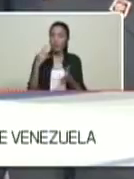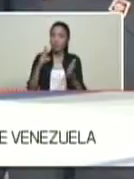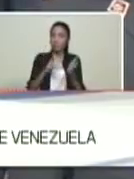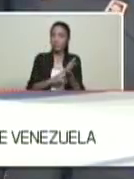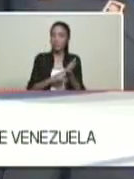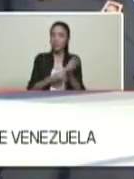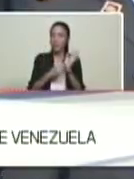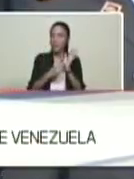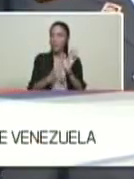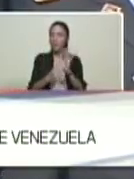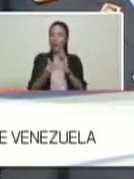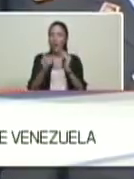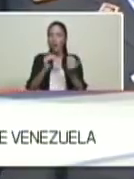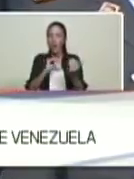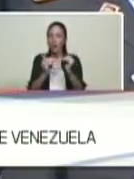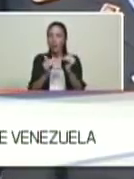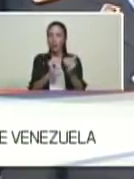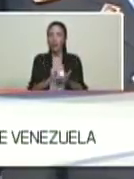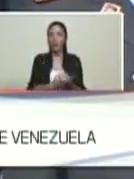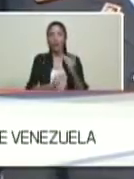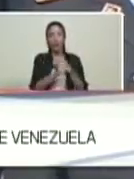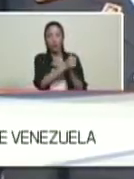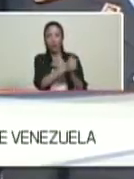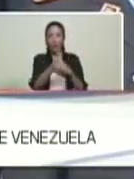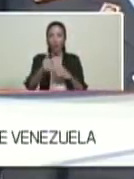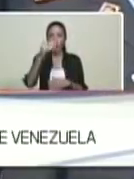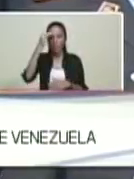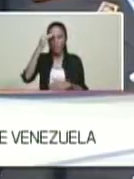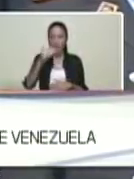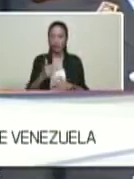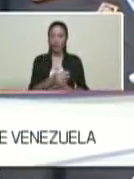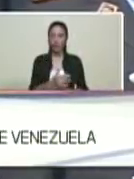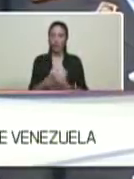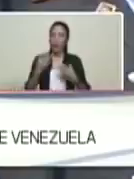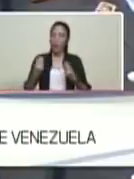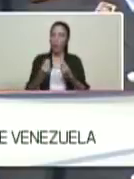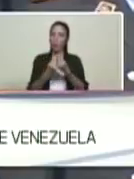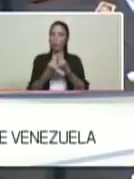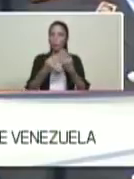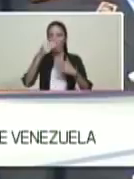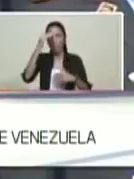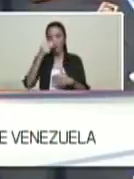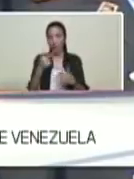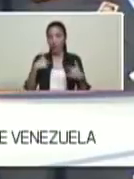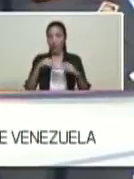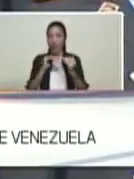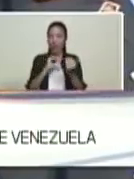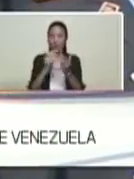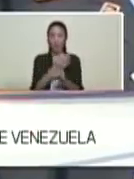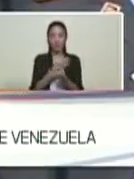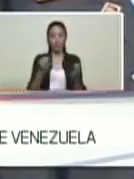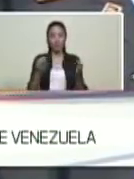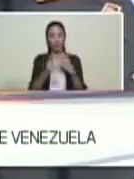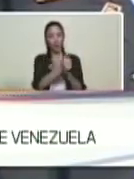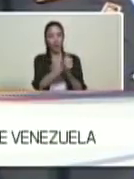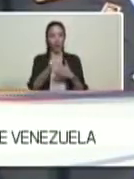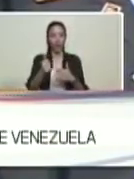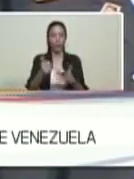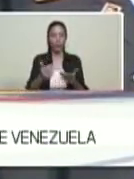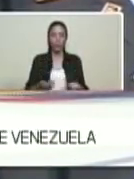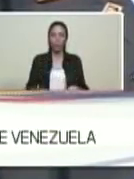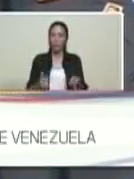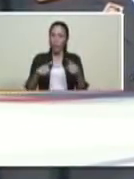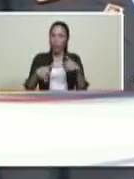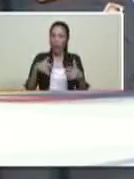de la ética de cada oficial de nuestra fuerza armada nacional bolivariana y no es un acto